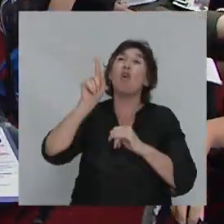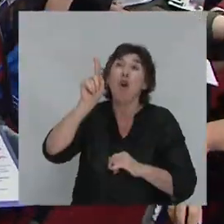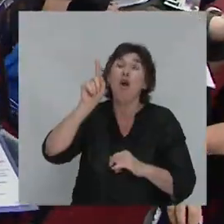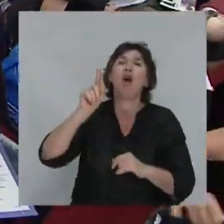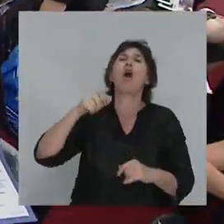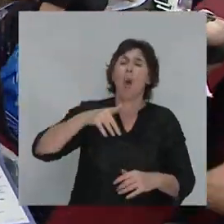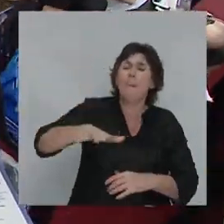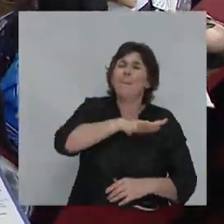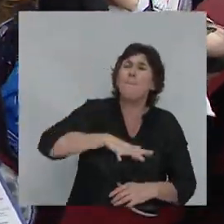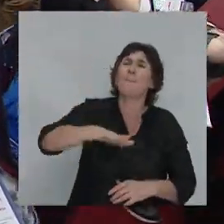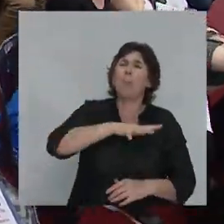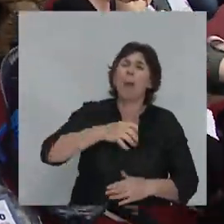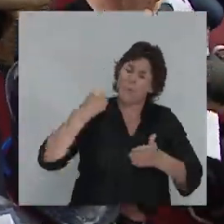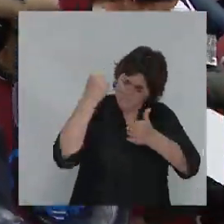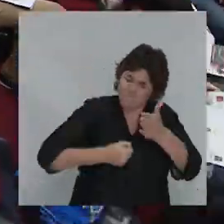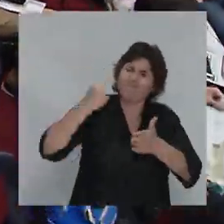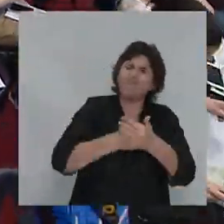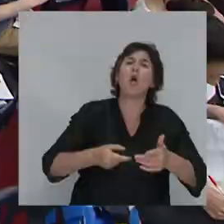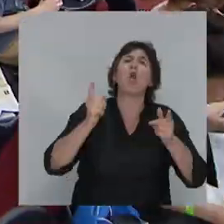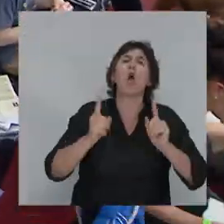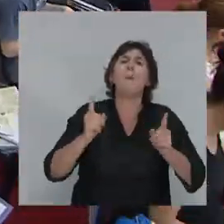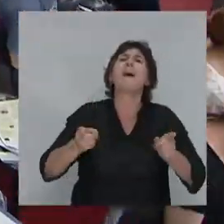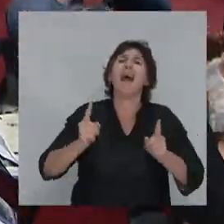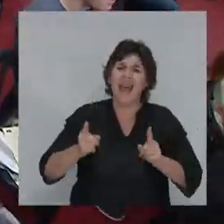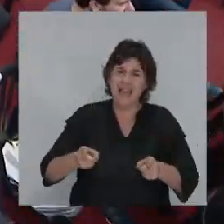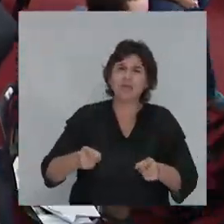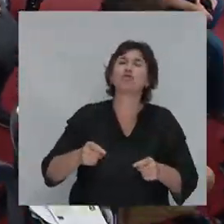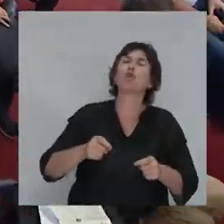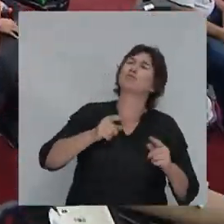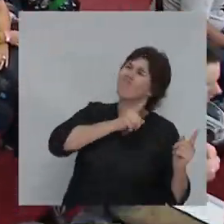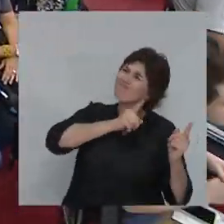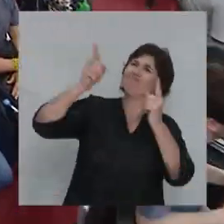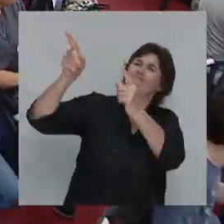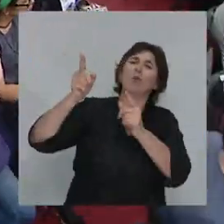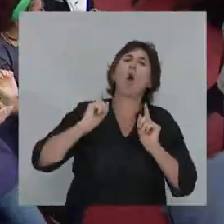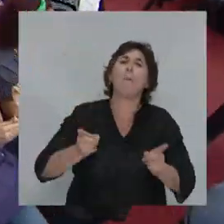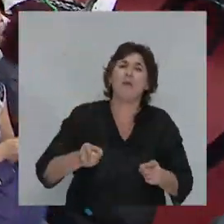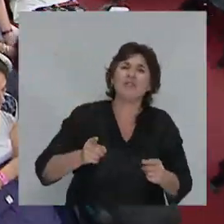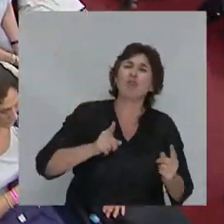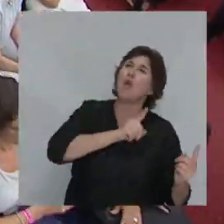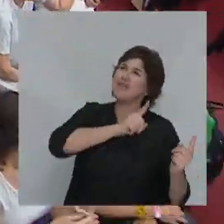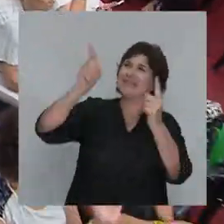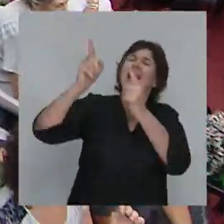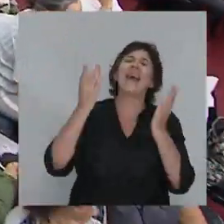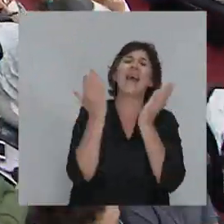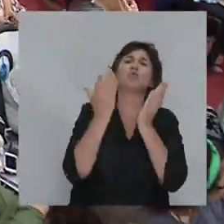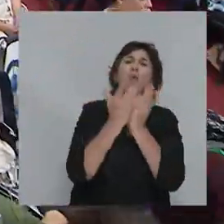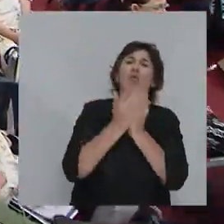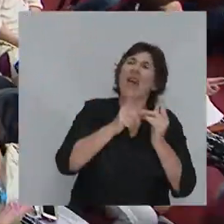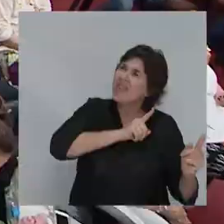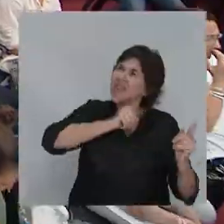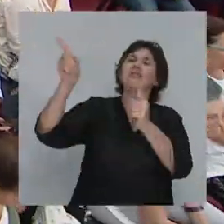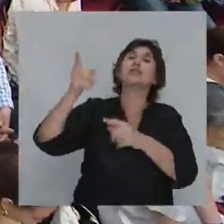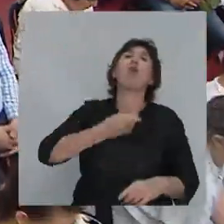pueblos están peleando. Los maestros, los profesores, los estudiantes están en la